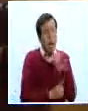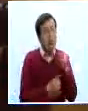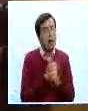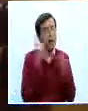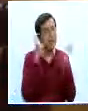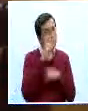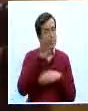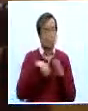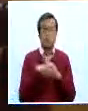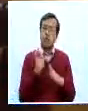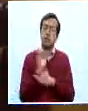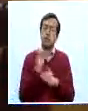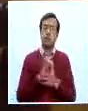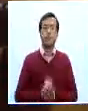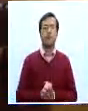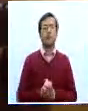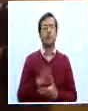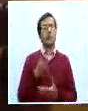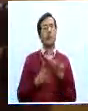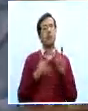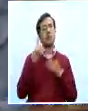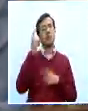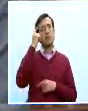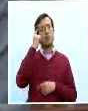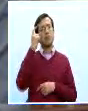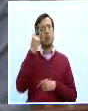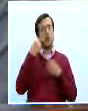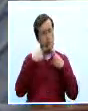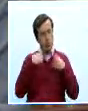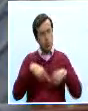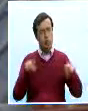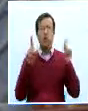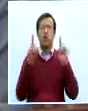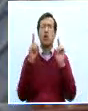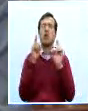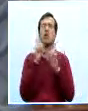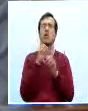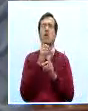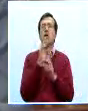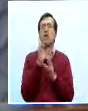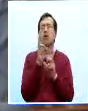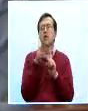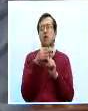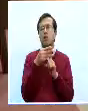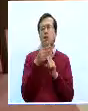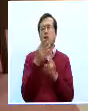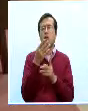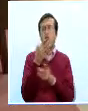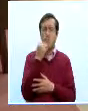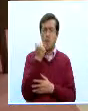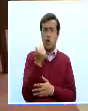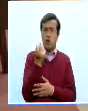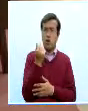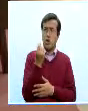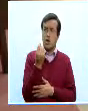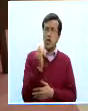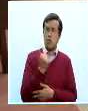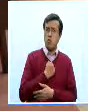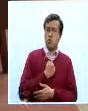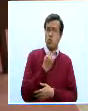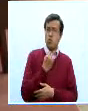para todo el Ecuador alguien diría un término muy popular que también se difundió en redes sociales Es preferible tener algo a no tener nada Me refiero